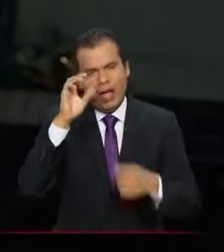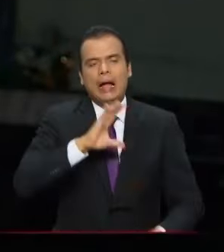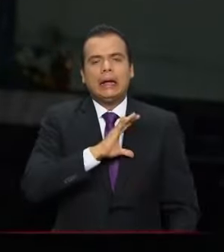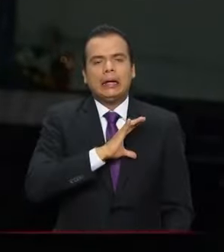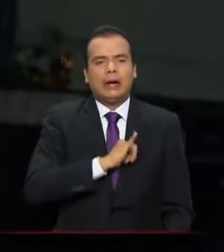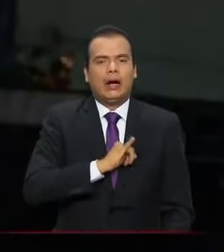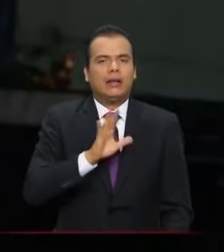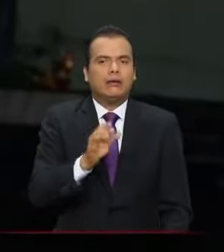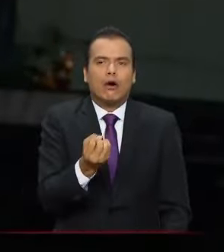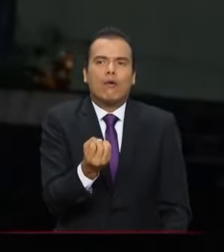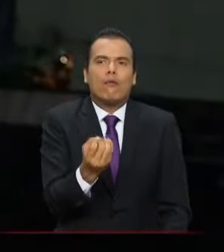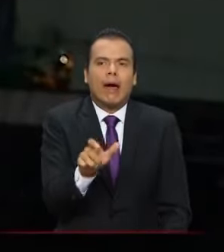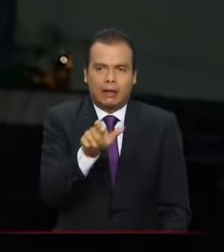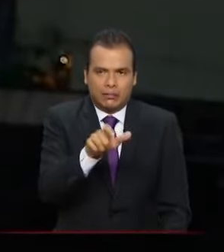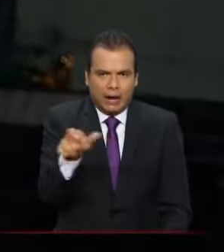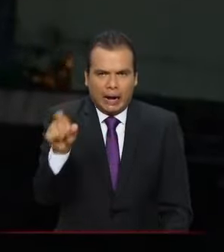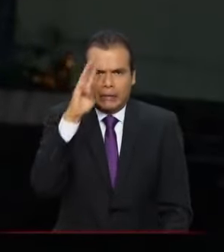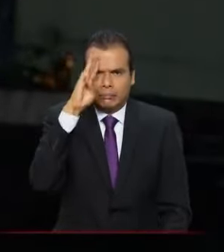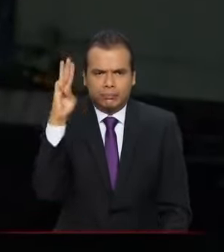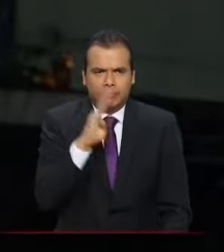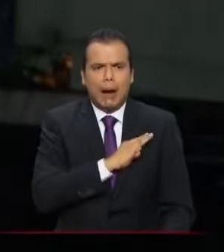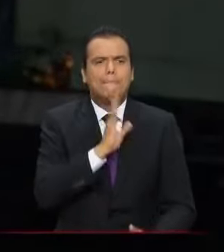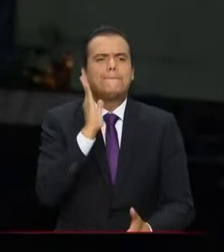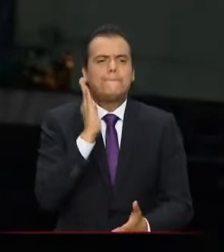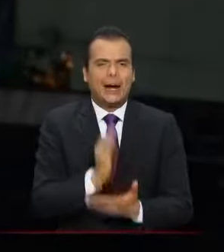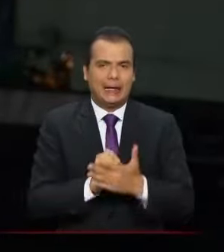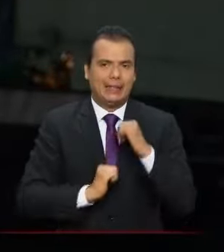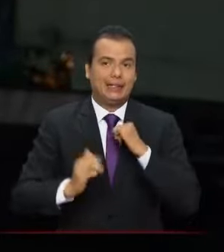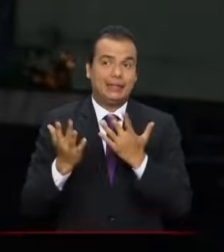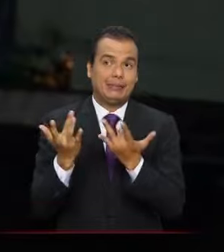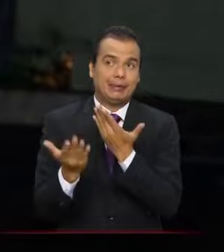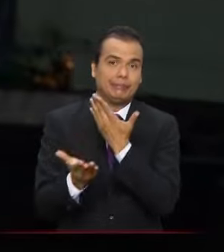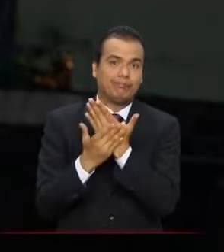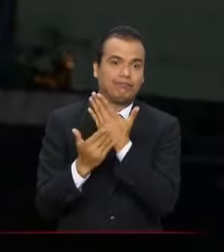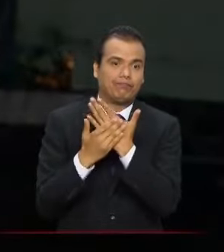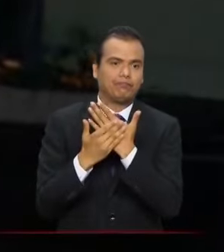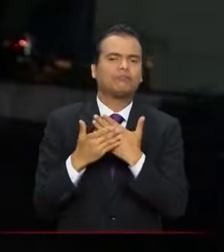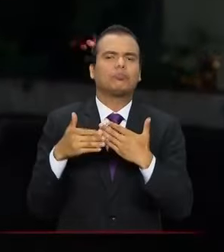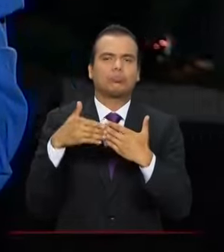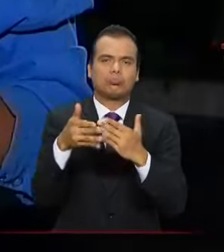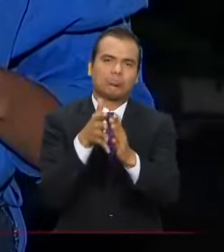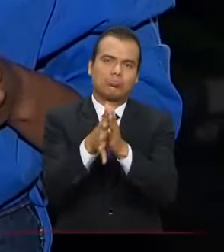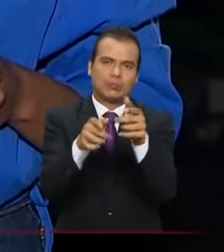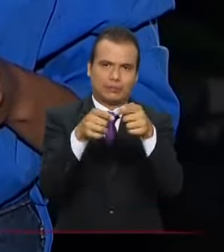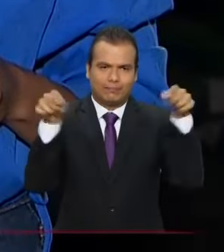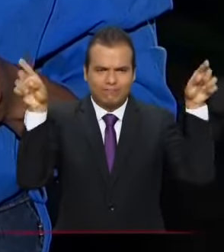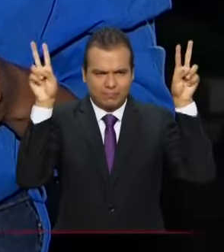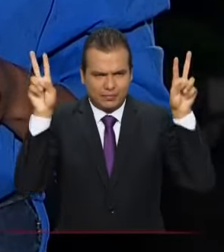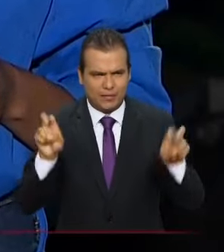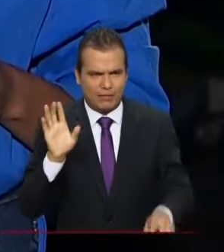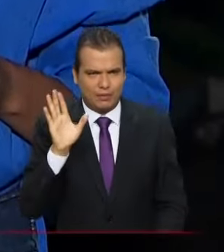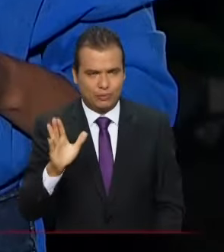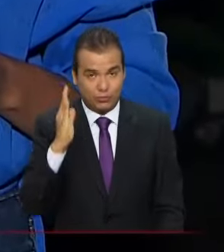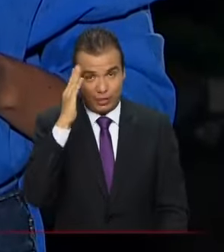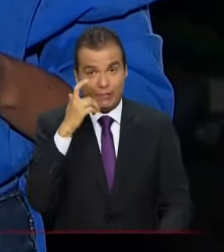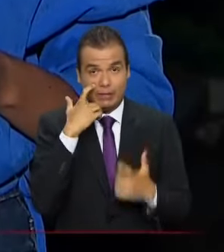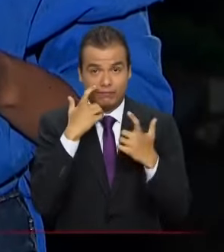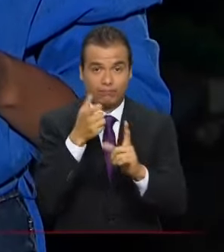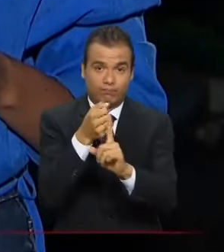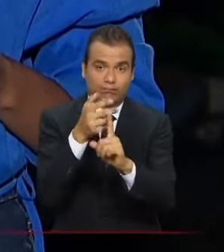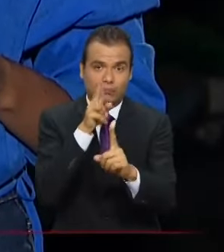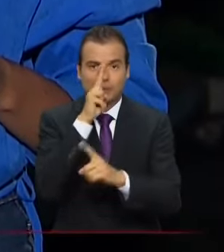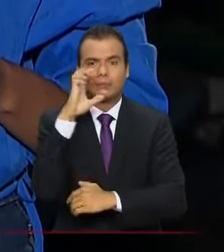la cifra exacta de cuántos militares habrían resultado heridos. Nosotros seguiremos atentos al desarrollo de esta noticia nacional. Me